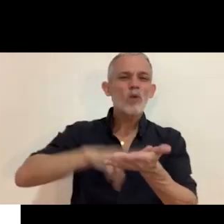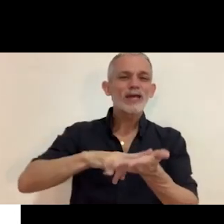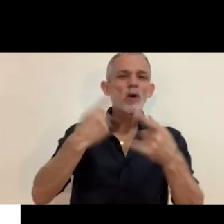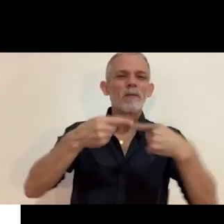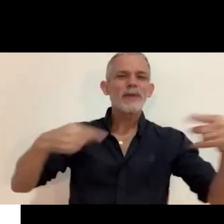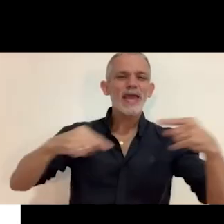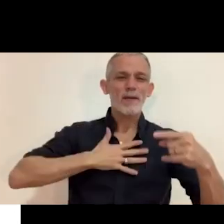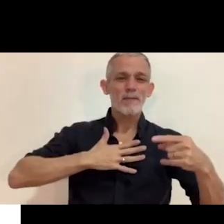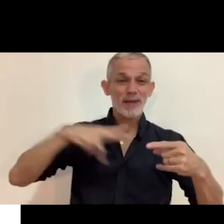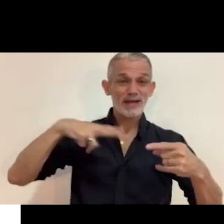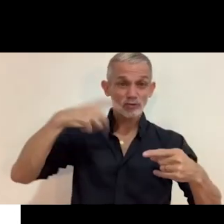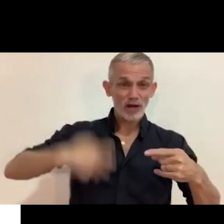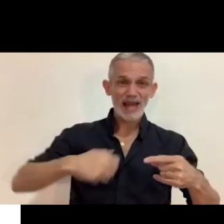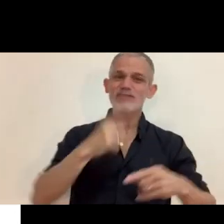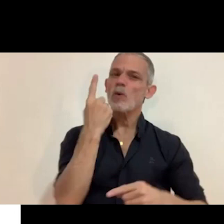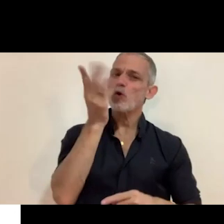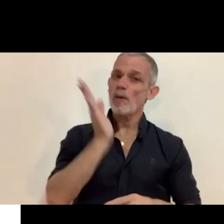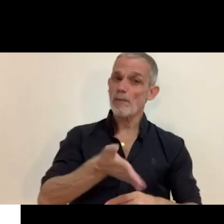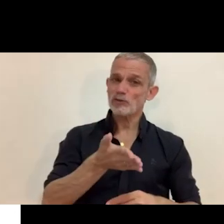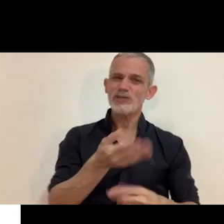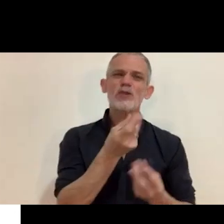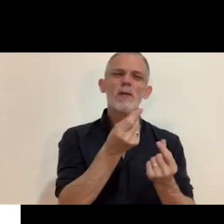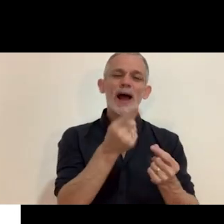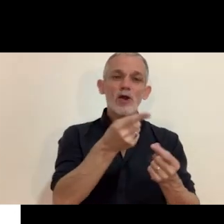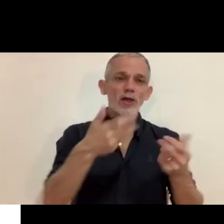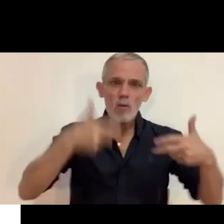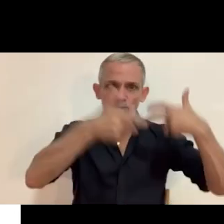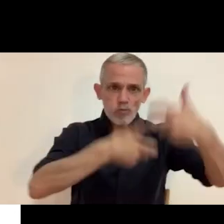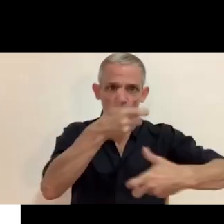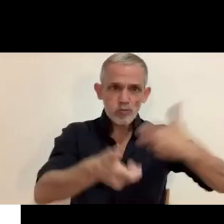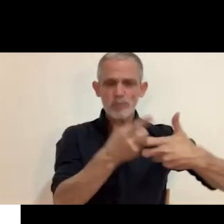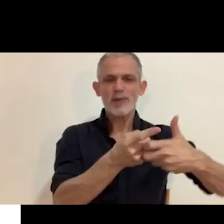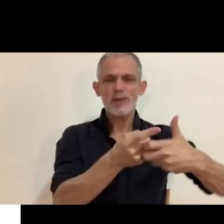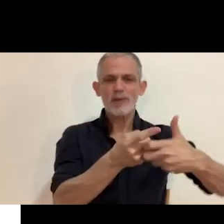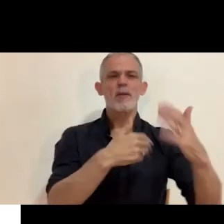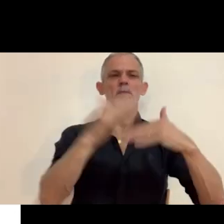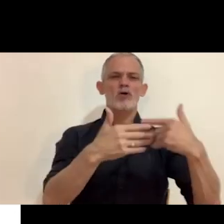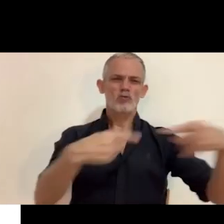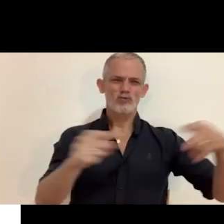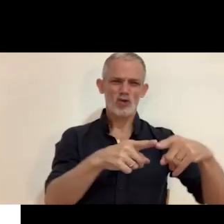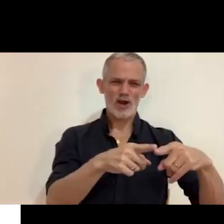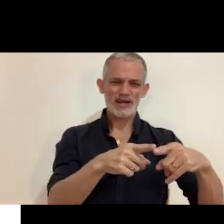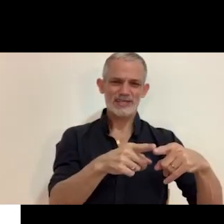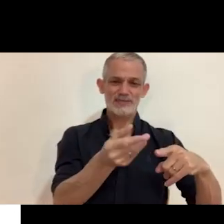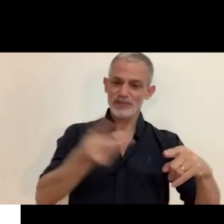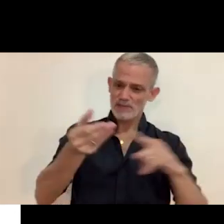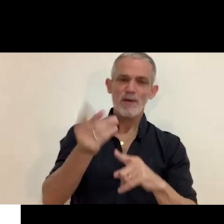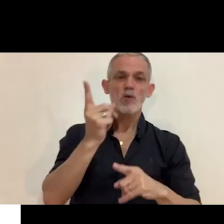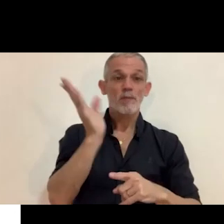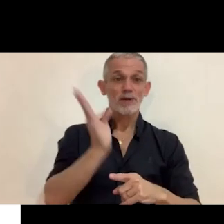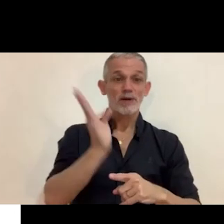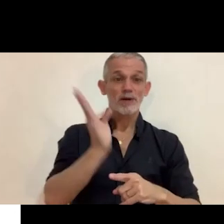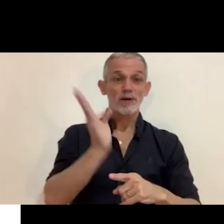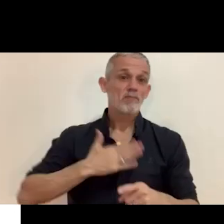el equivalente al 1% del valor de las inversiones en proyectos inmobiliarios, y los titulares de inmuebles